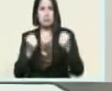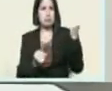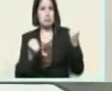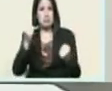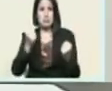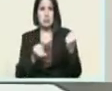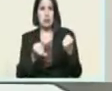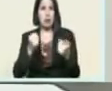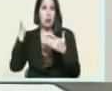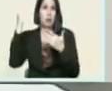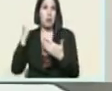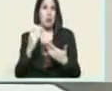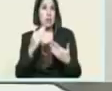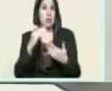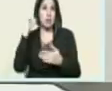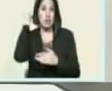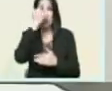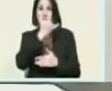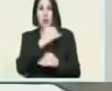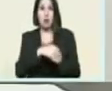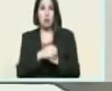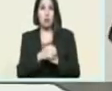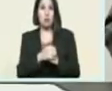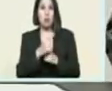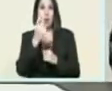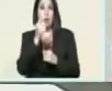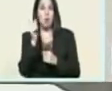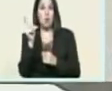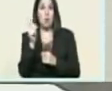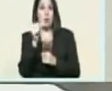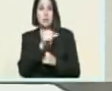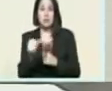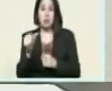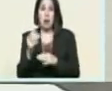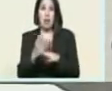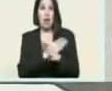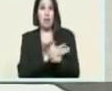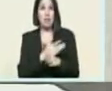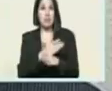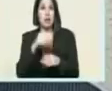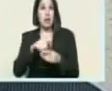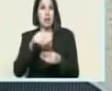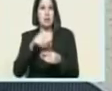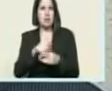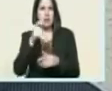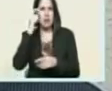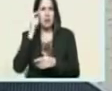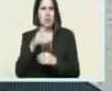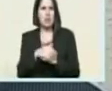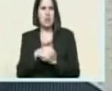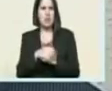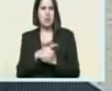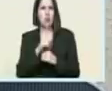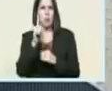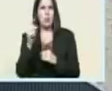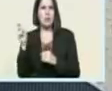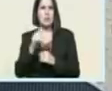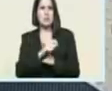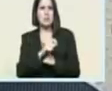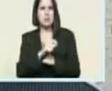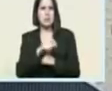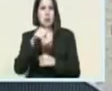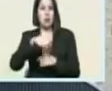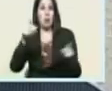vehículo que venía desde Yaracuy, una semana antes de las elecciones. ¿Qué día fue eso? Un mes. ¿El